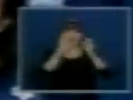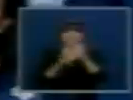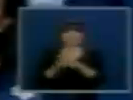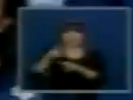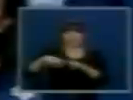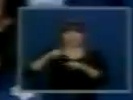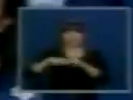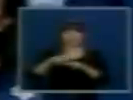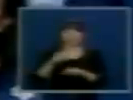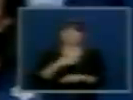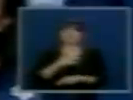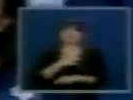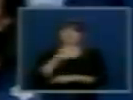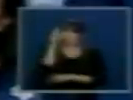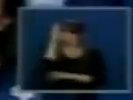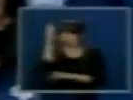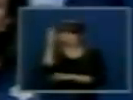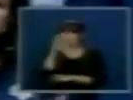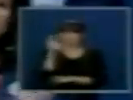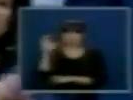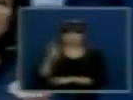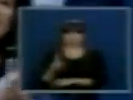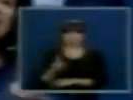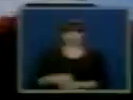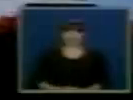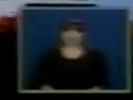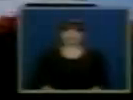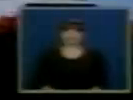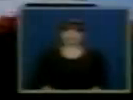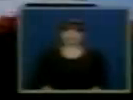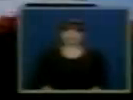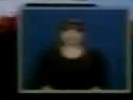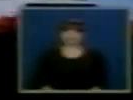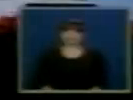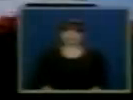como patrimonio cultural de Costa Rica.